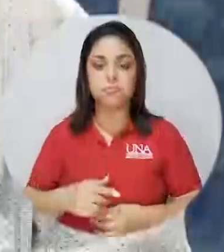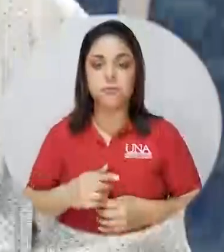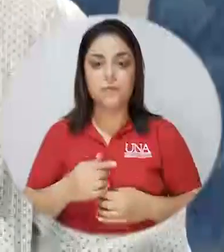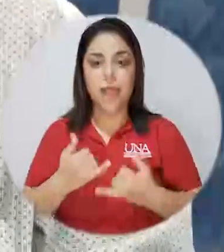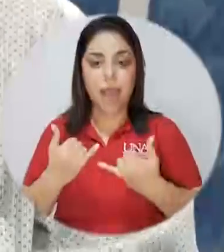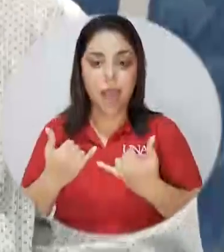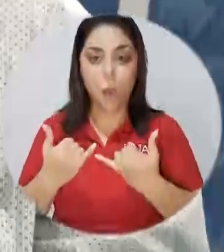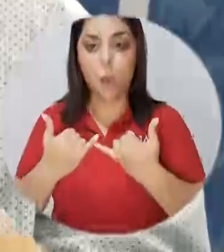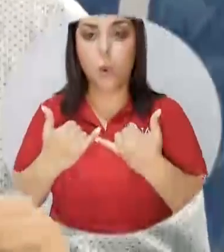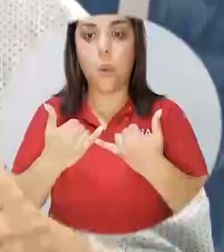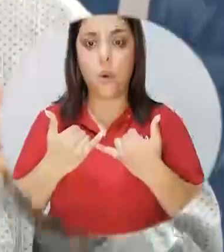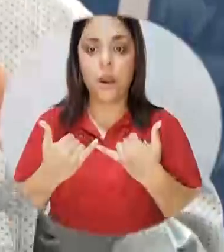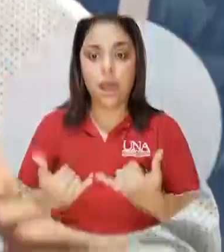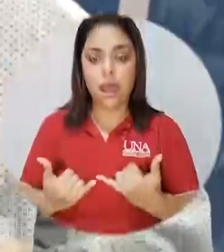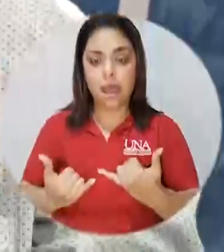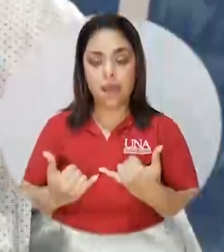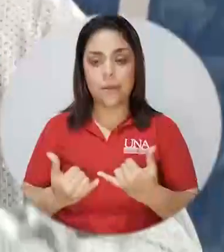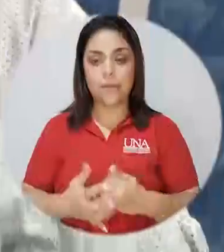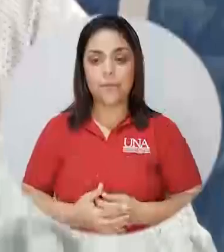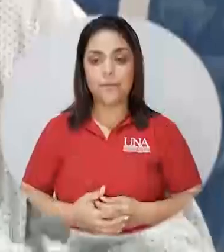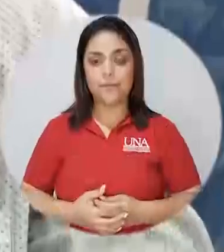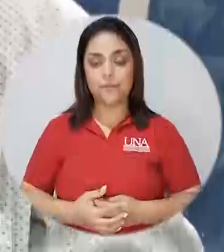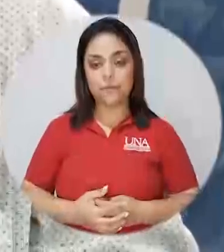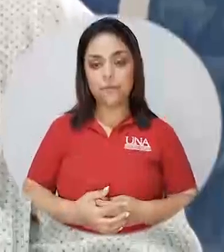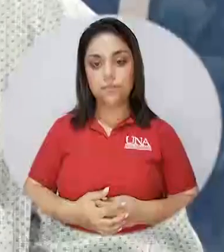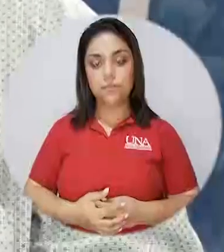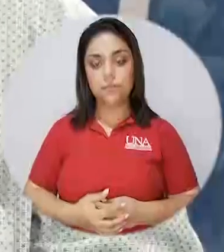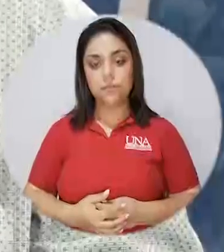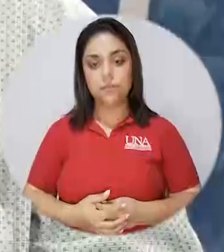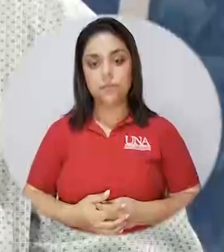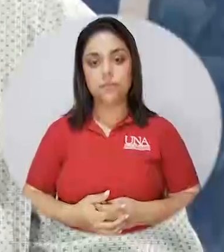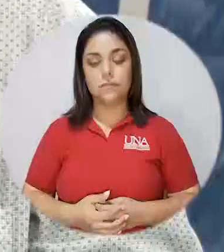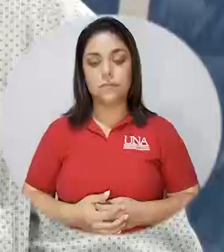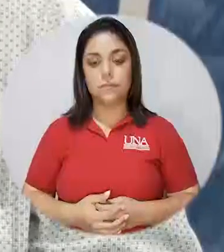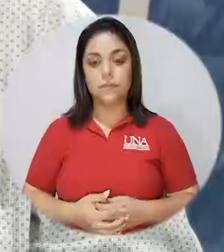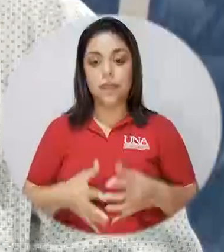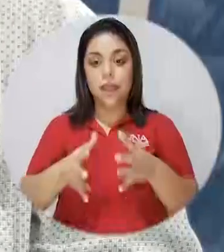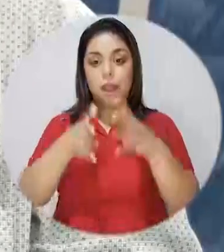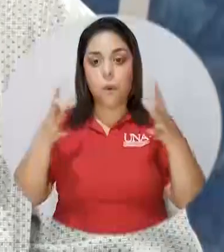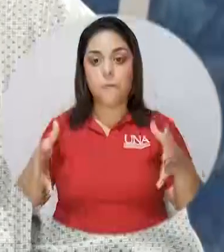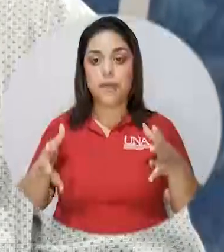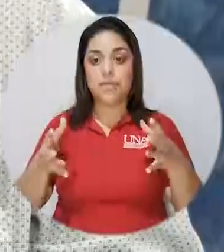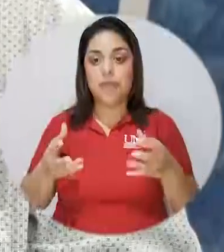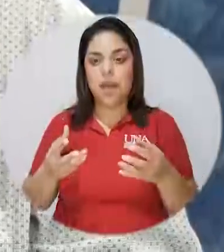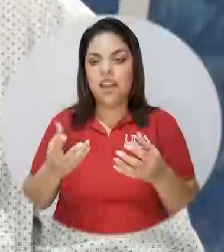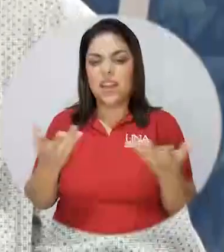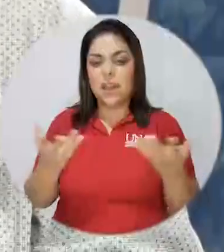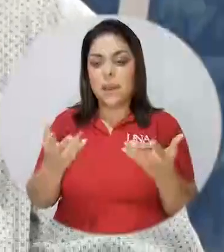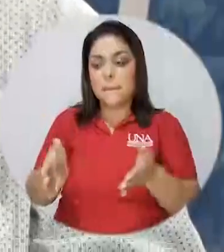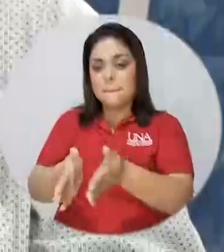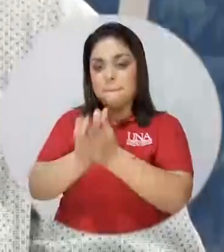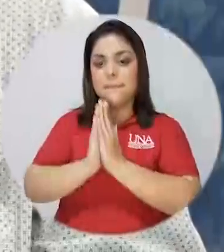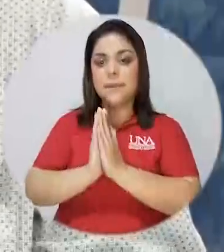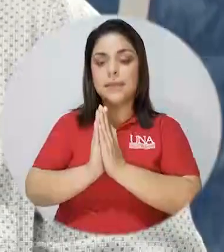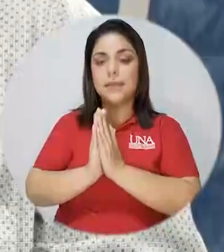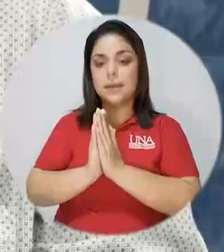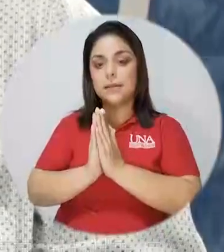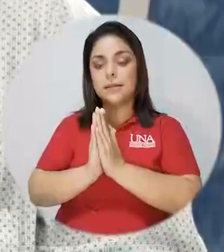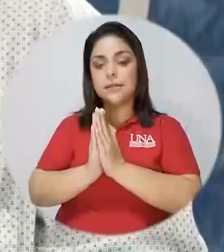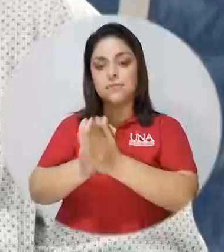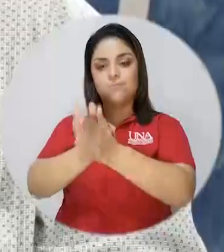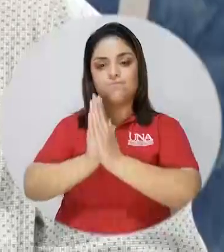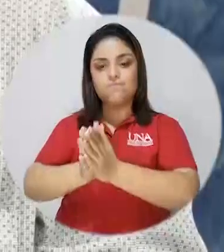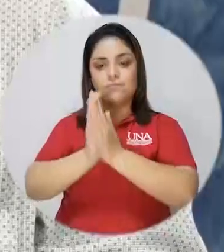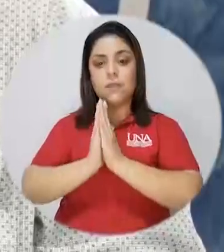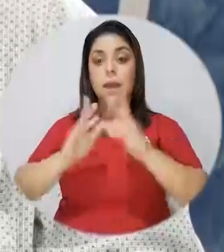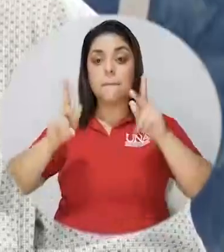presencialidad eventualmente, pues ha vuelto nuevamente a aumentar la cantidad de solicitudes de las